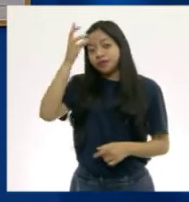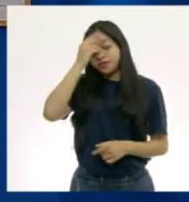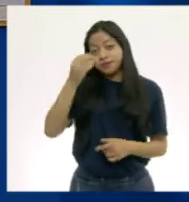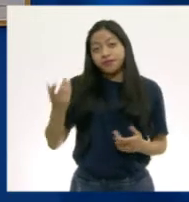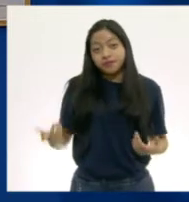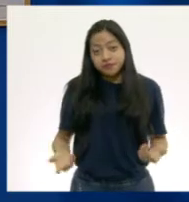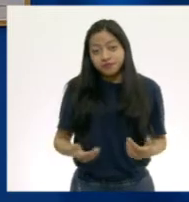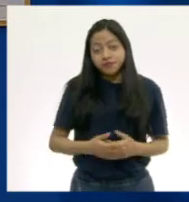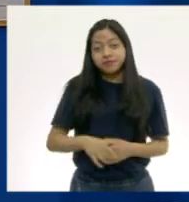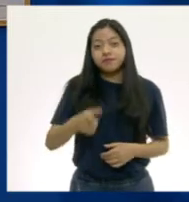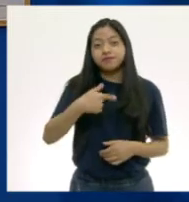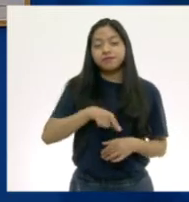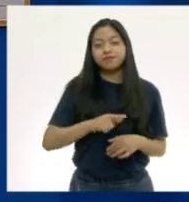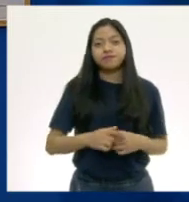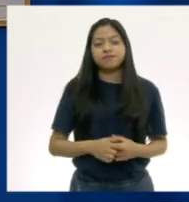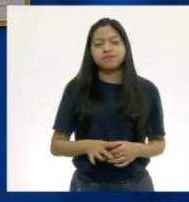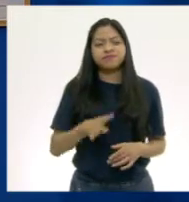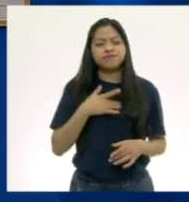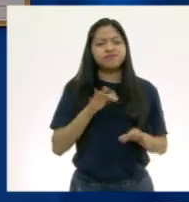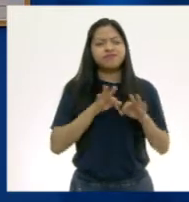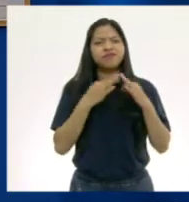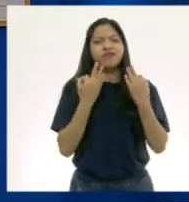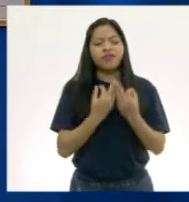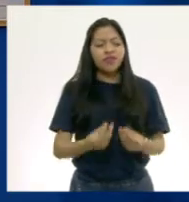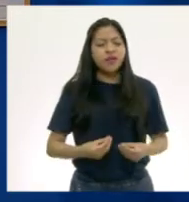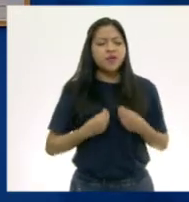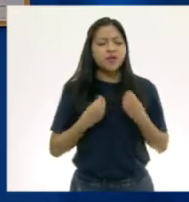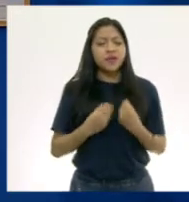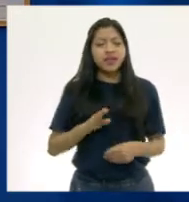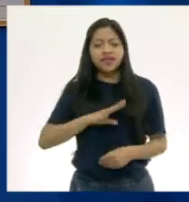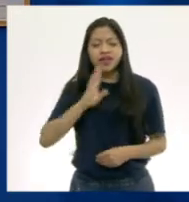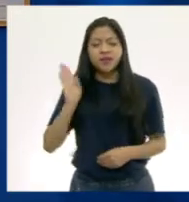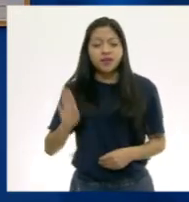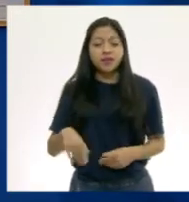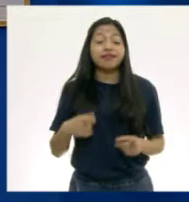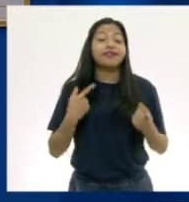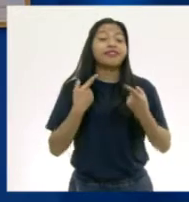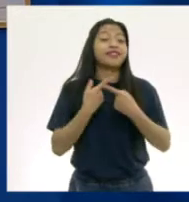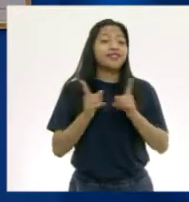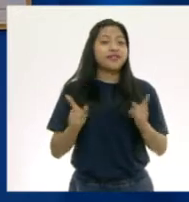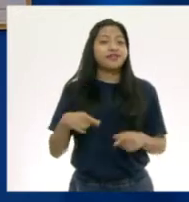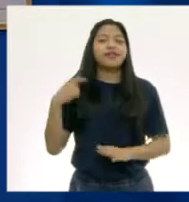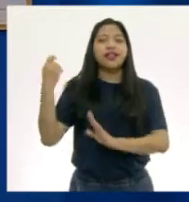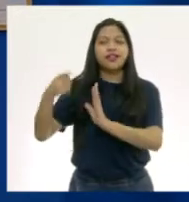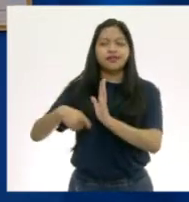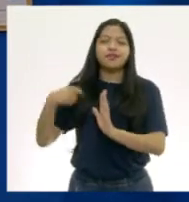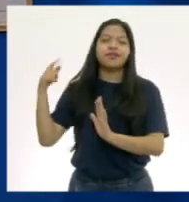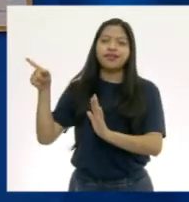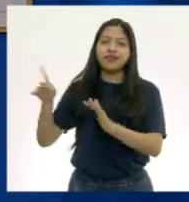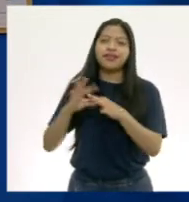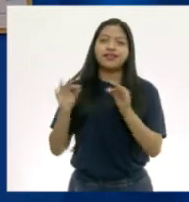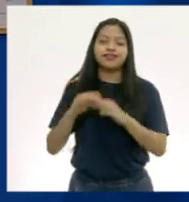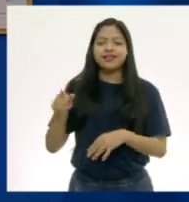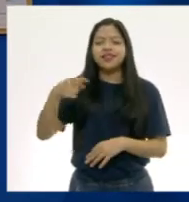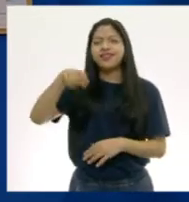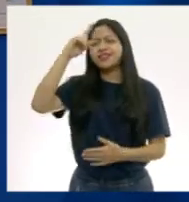ellos tenían una forma de ver la vida y la muerte muy peculiar. Y justo tenemos un video donde se explica su